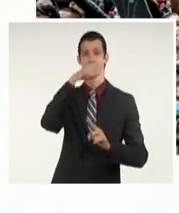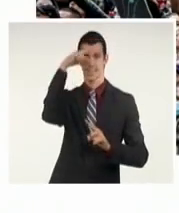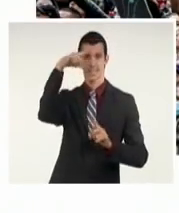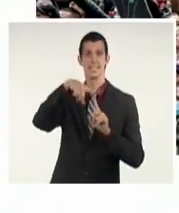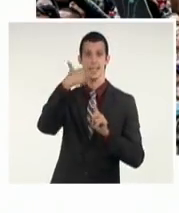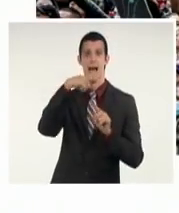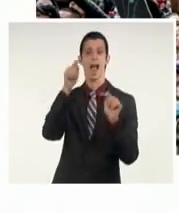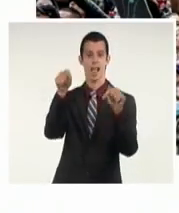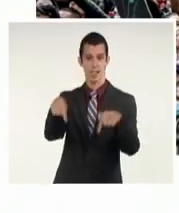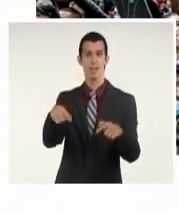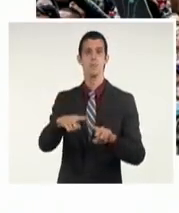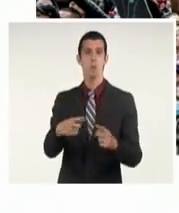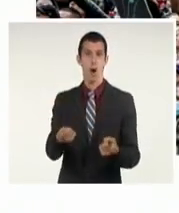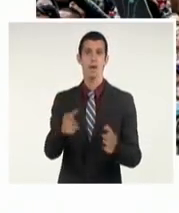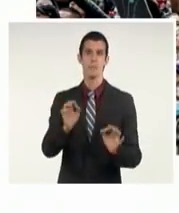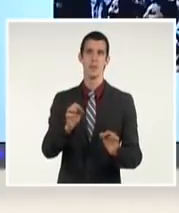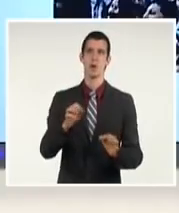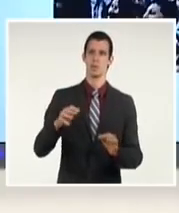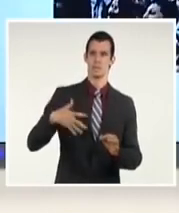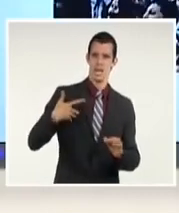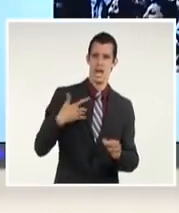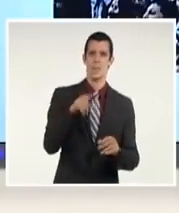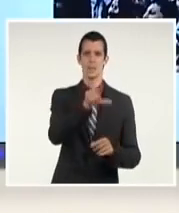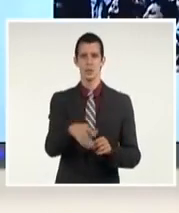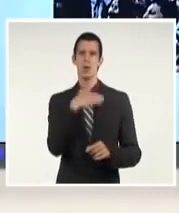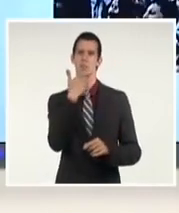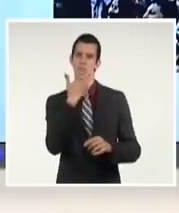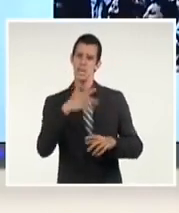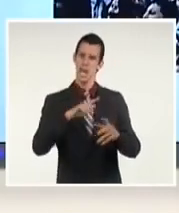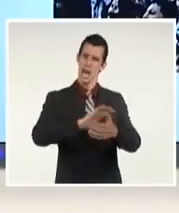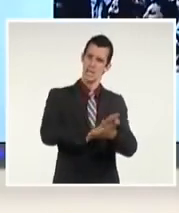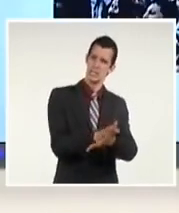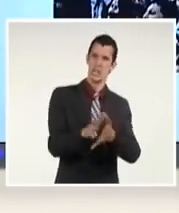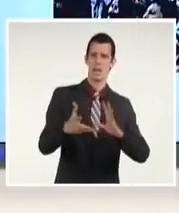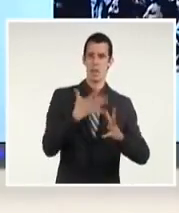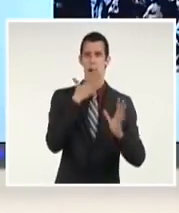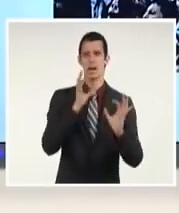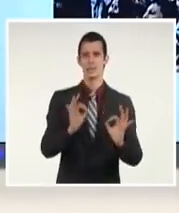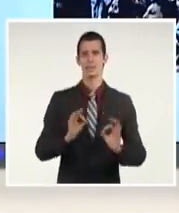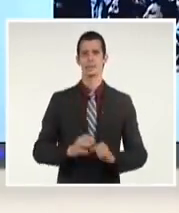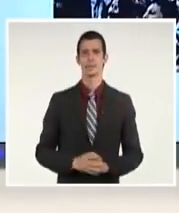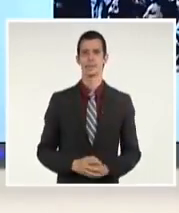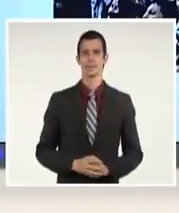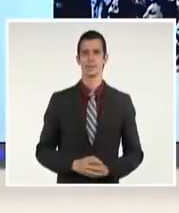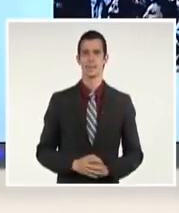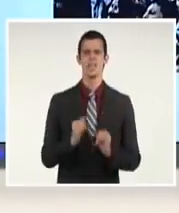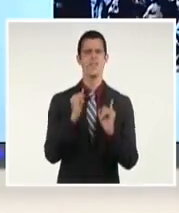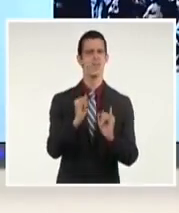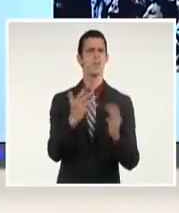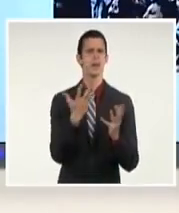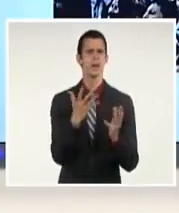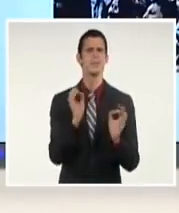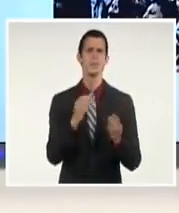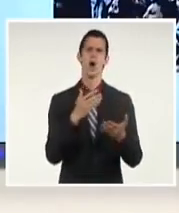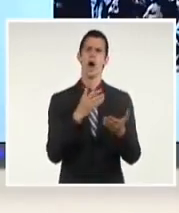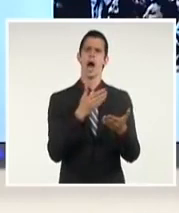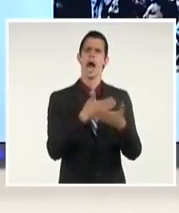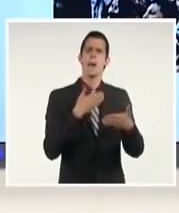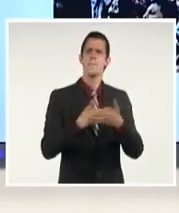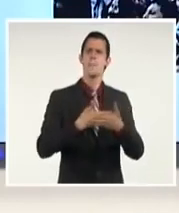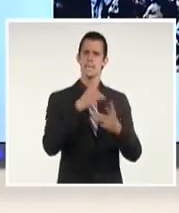julio en Colombia, como les decía. Información de CNN en español, de la propia jornada de hoy, 21 de julio, como